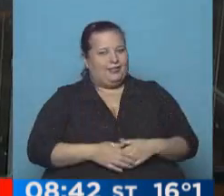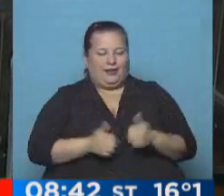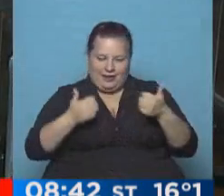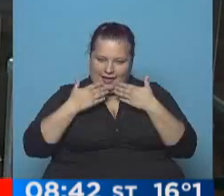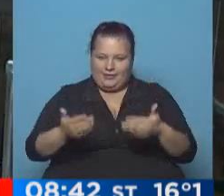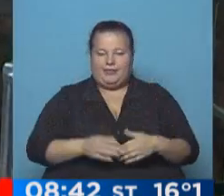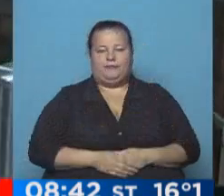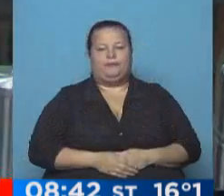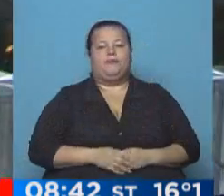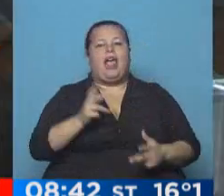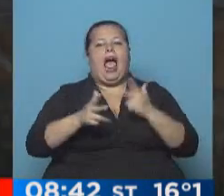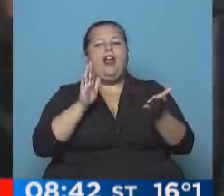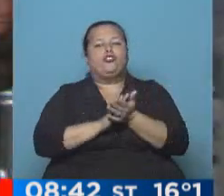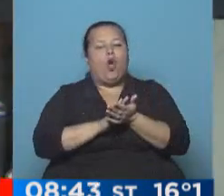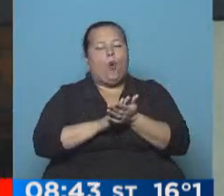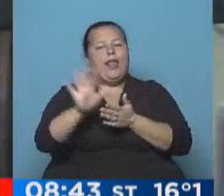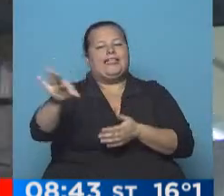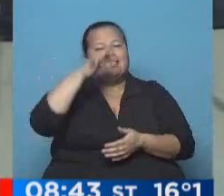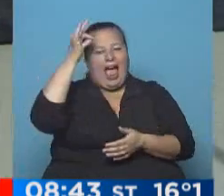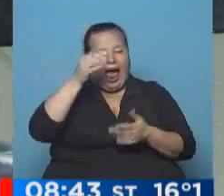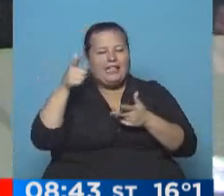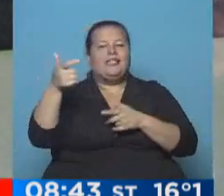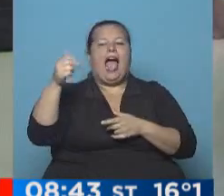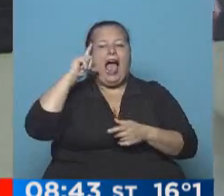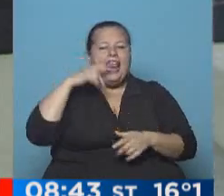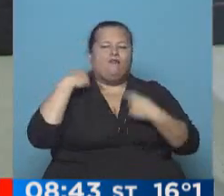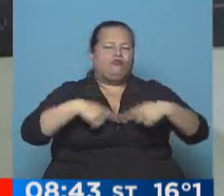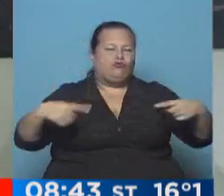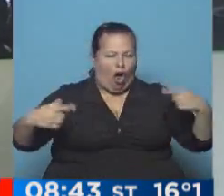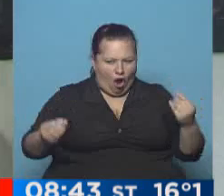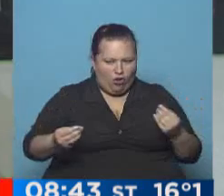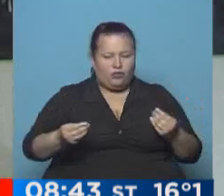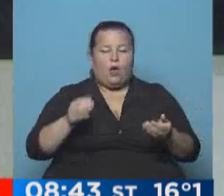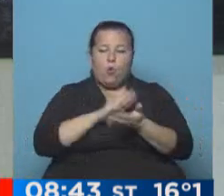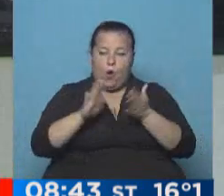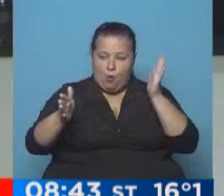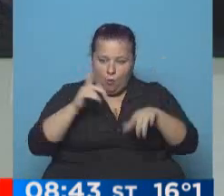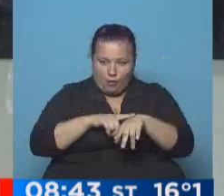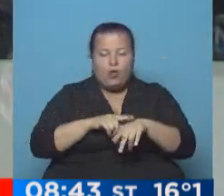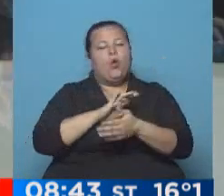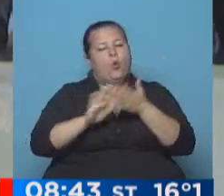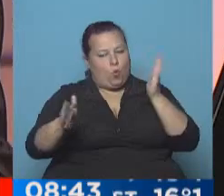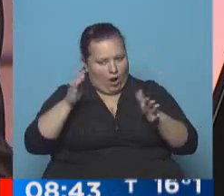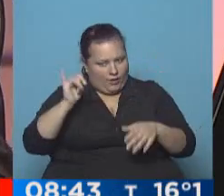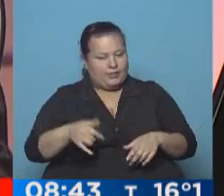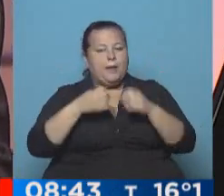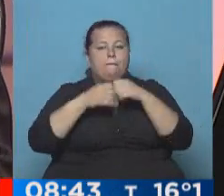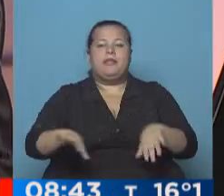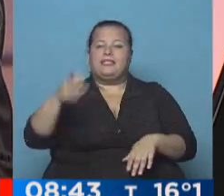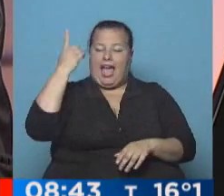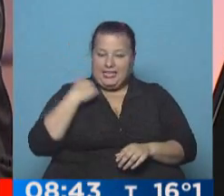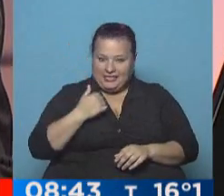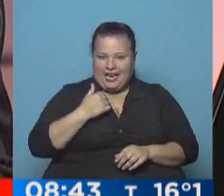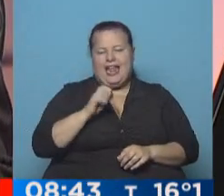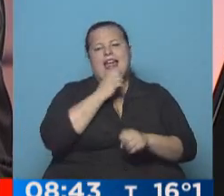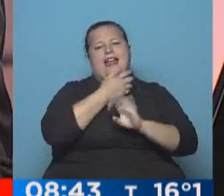foto gracias hablemos de teatrísimo alejos nos trae de todo nuevo ciclo un nuevo ciclo se lanzó ayer en